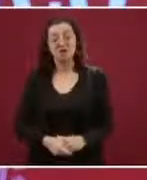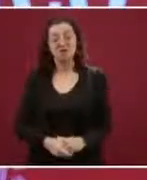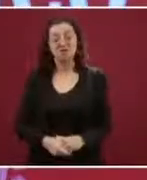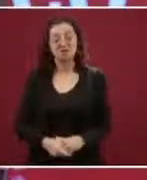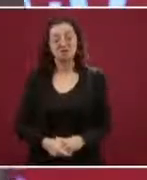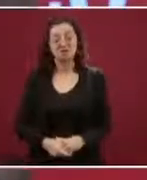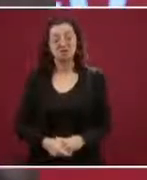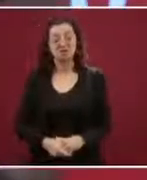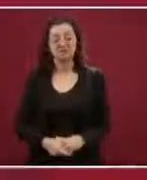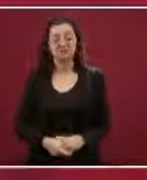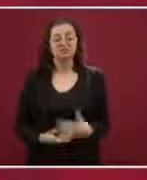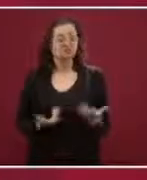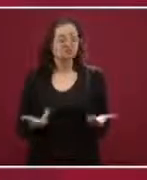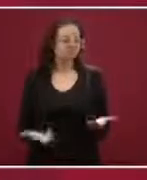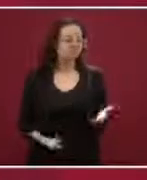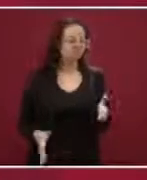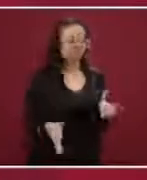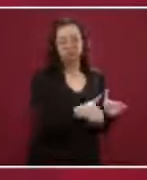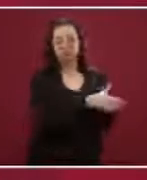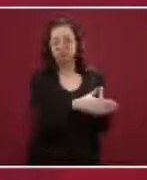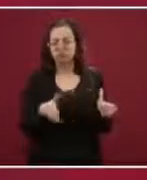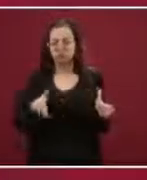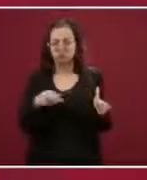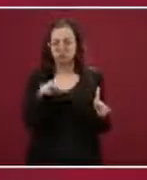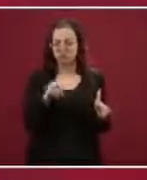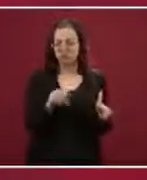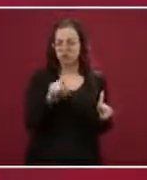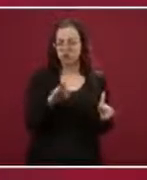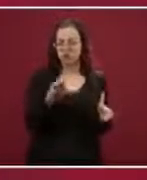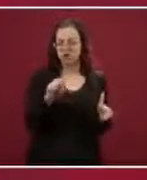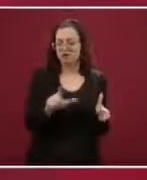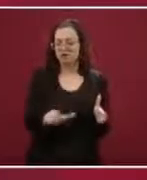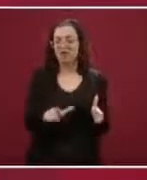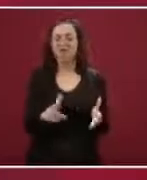Pues en el periodo neoliberal actuó Odebrecht.